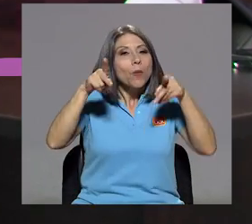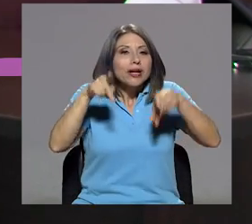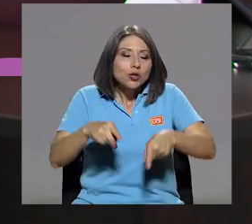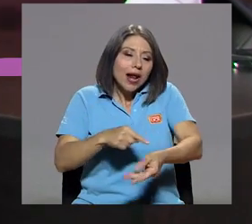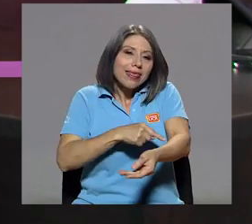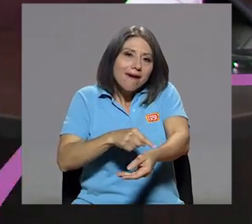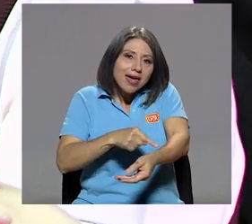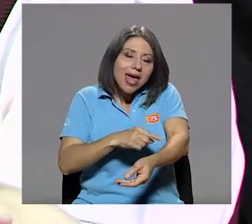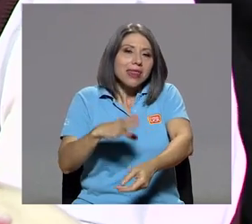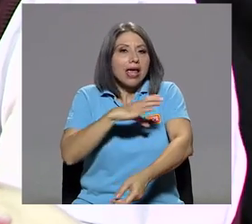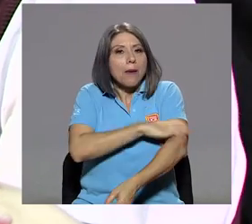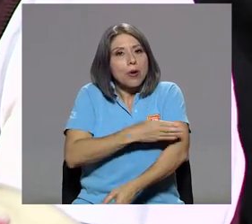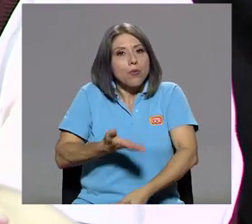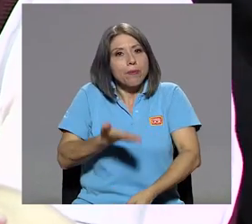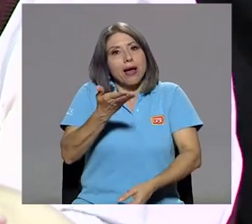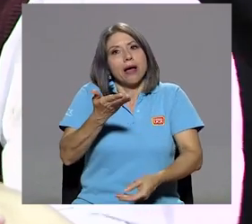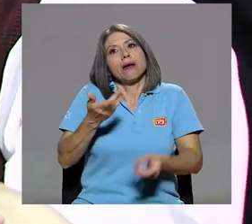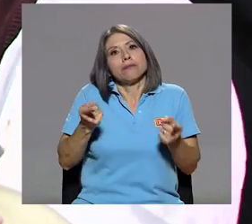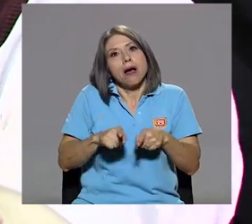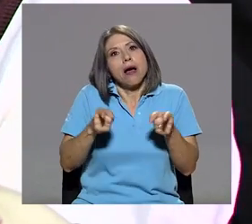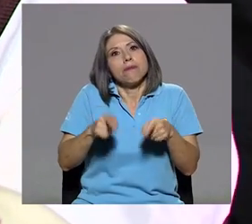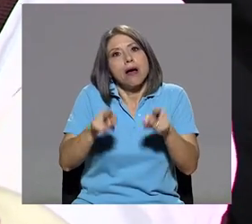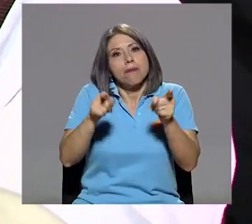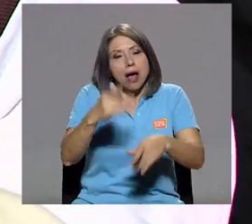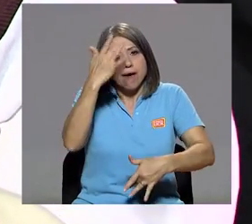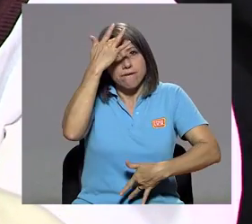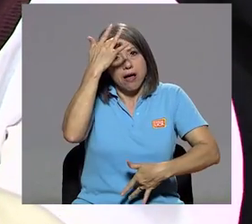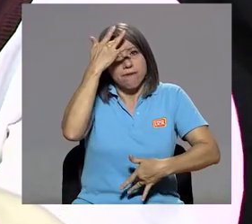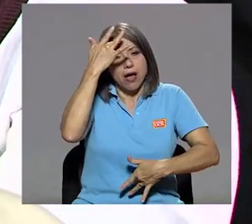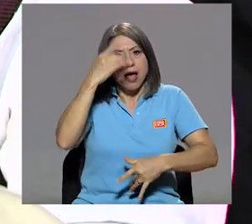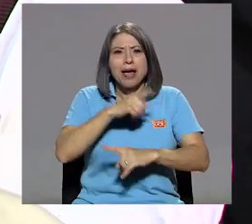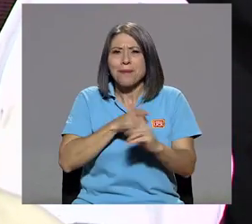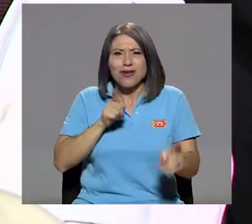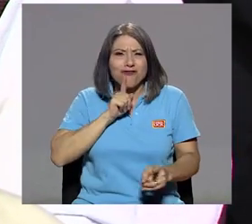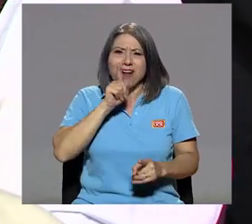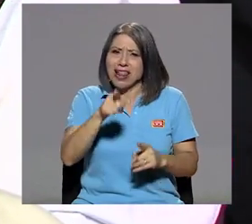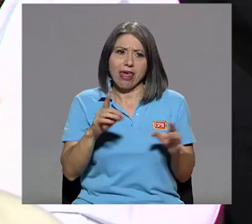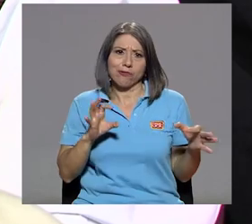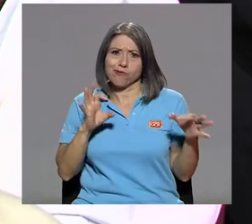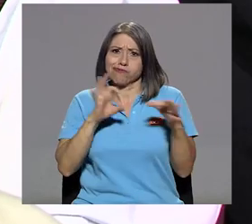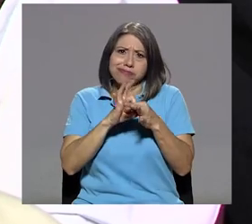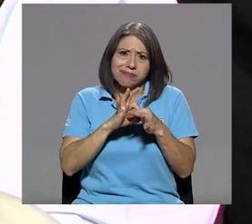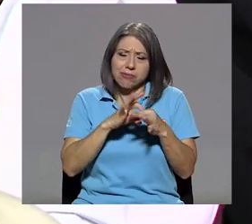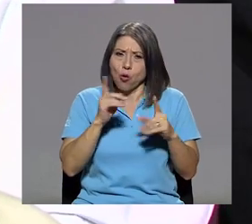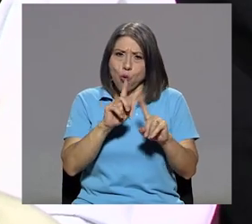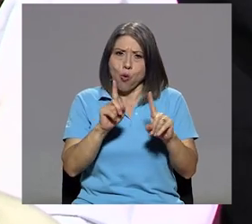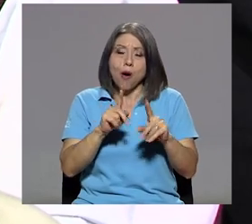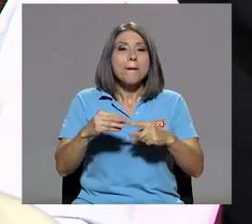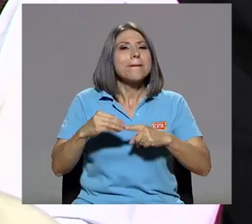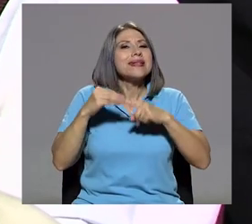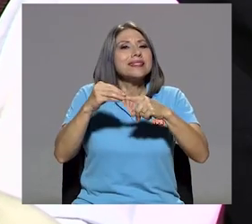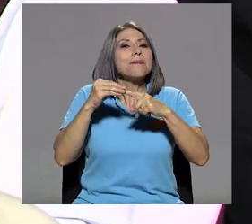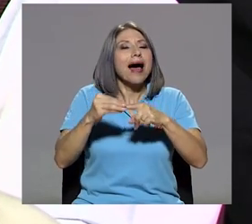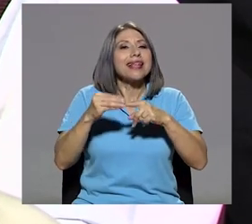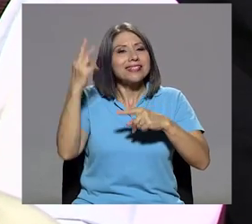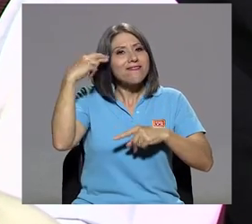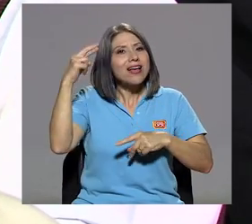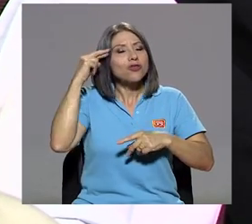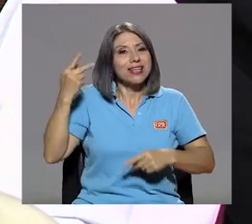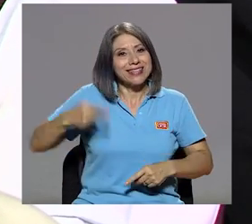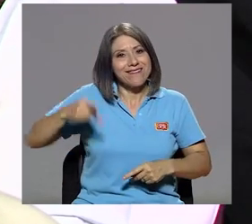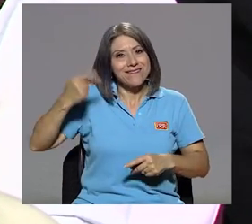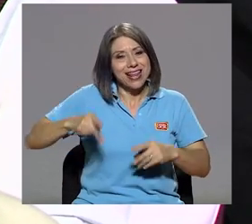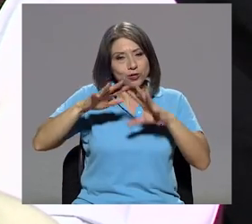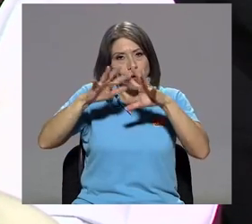que sea diabética, hipertensa, otras cosas, pues sus enfermedades se le van sumando, pero en general no tiene tanto que ver. Digamos, los principales factores de